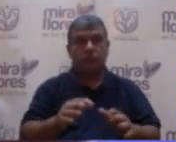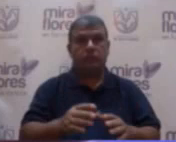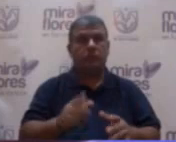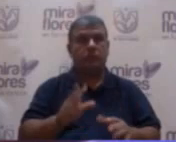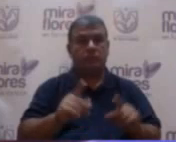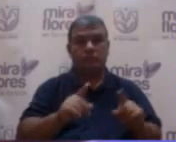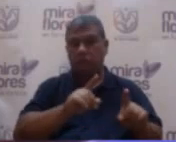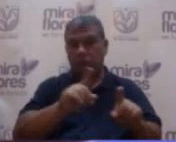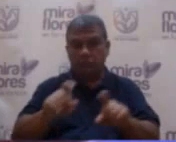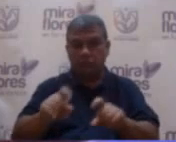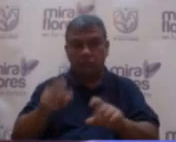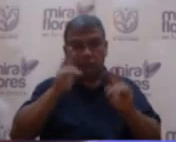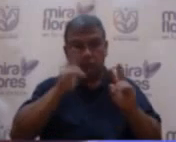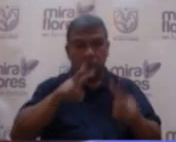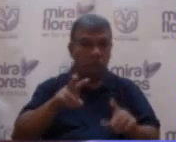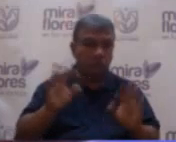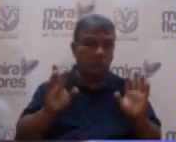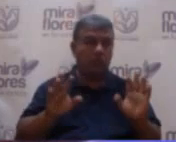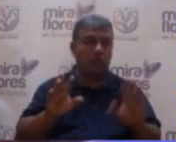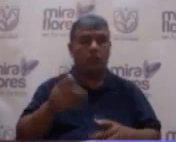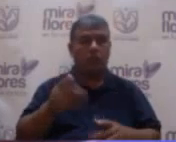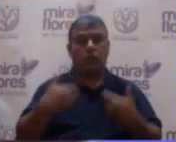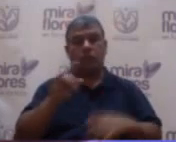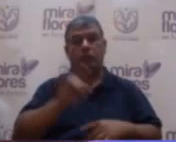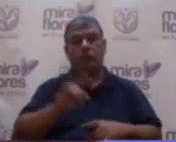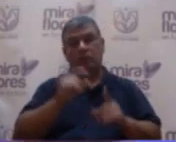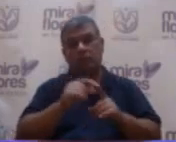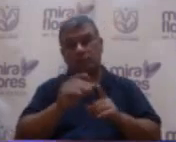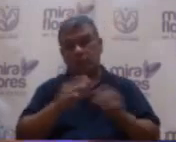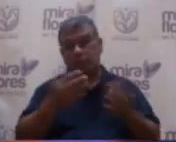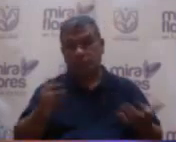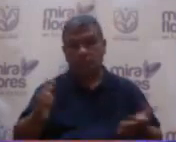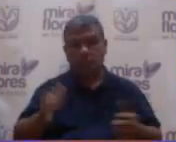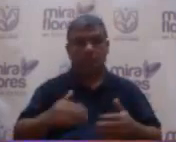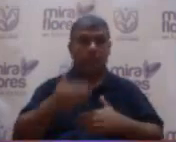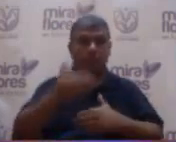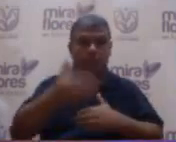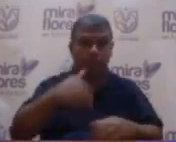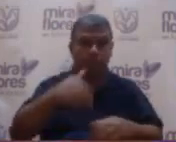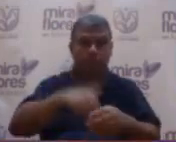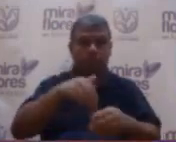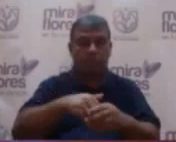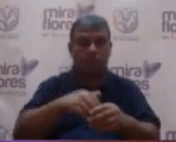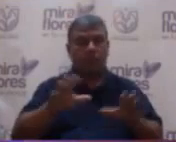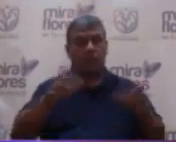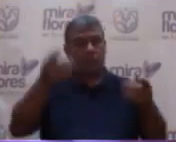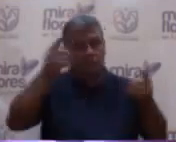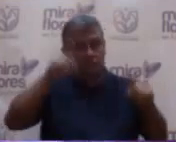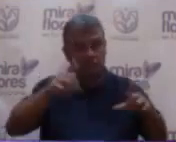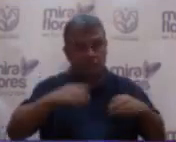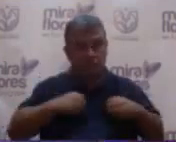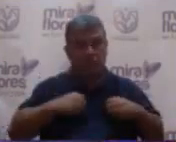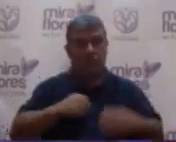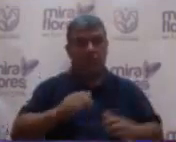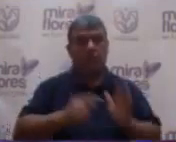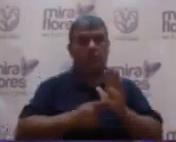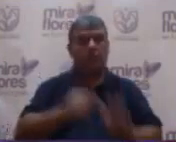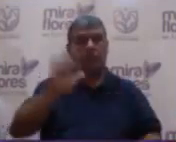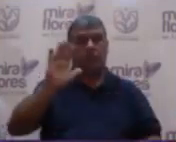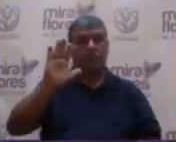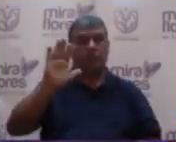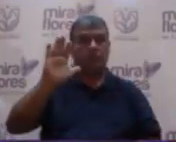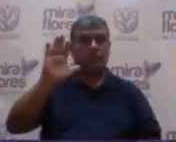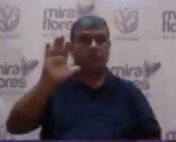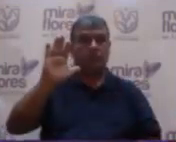si hay alguna observación. Ofrezco el uso de la palabra. Si no la hay, procederemos a votar. Aquellos que estén a favor de aprobar esta acta, si no se expresaron en señal de